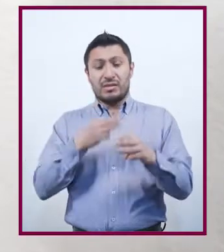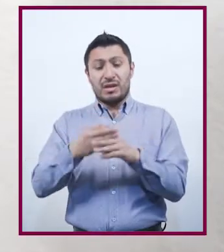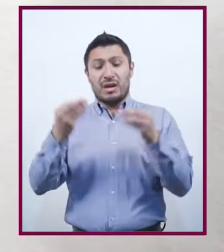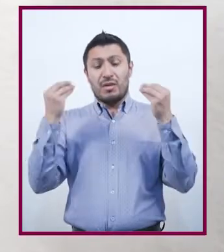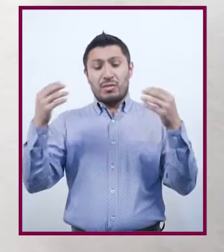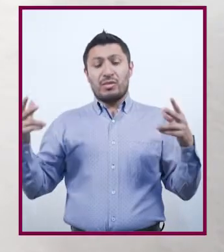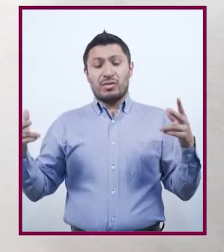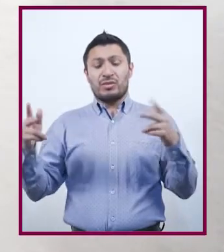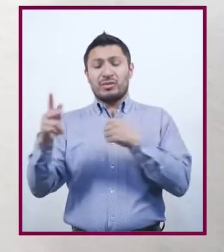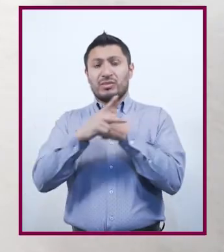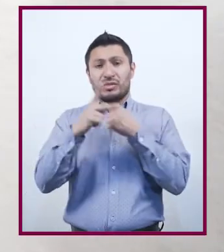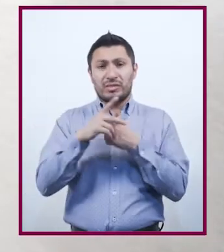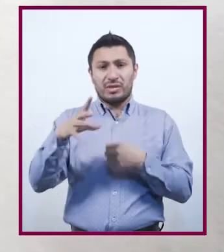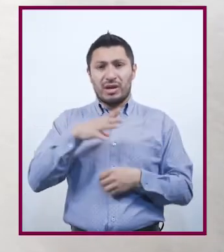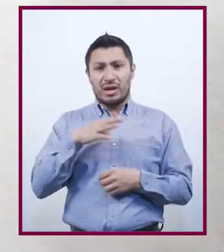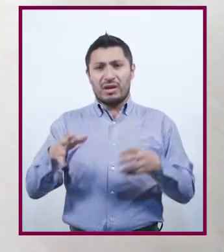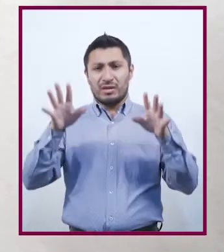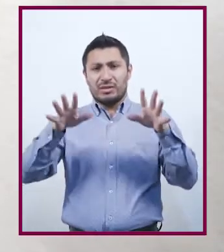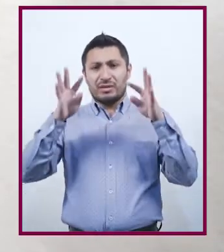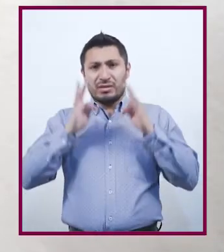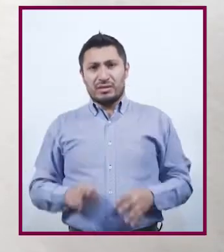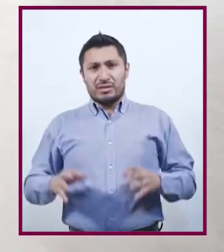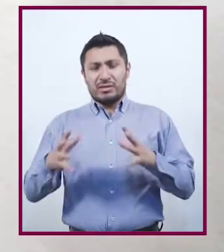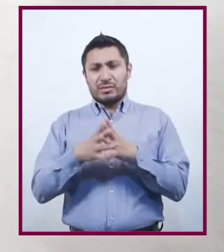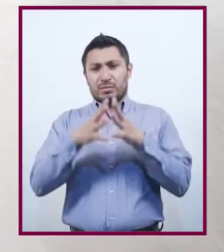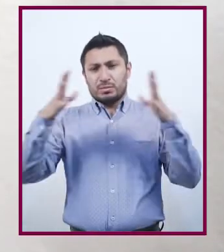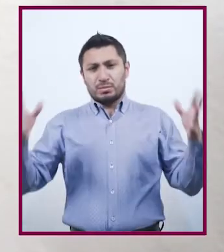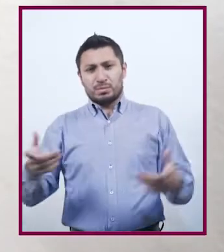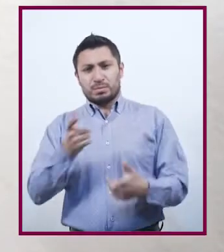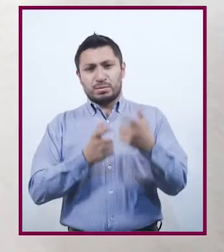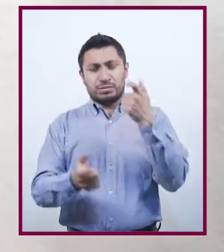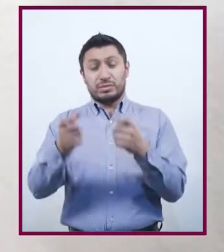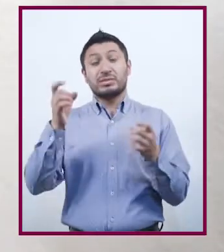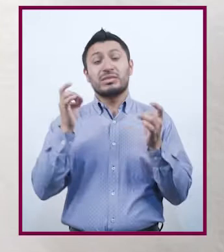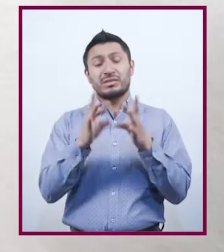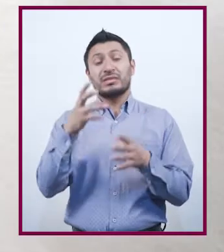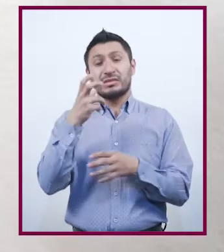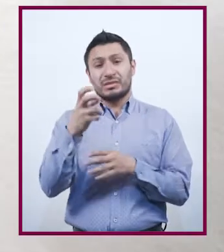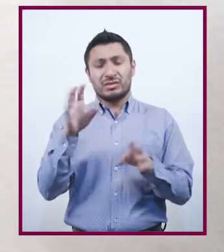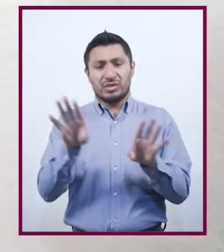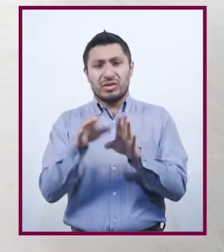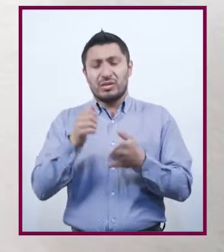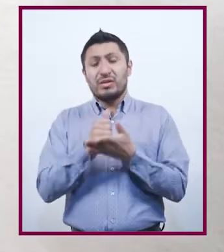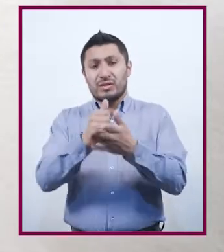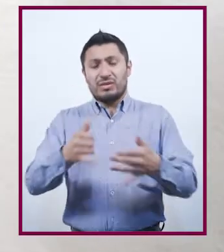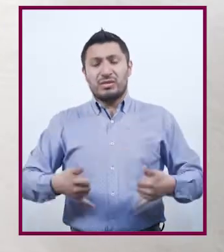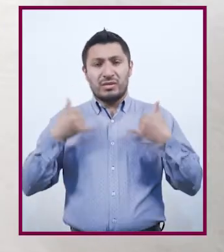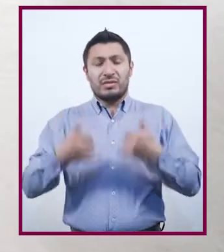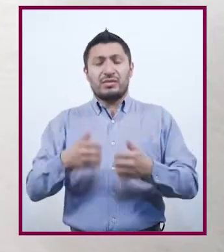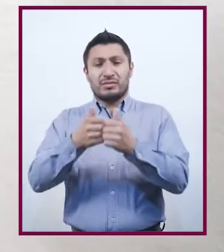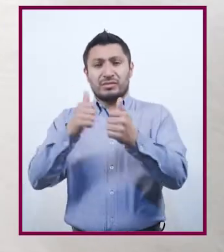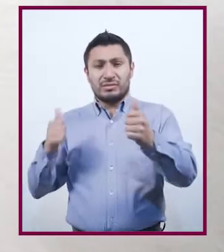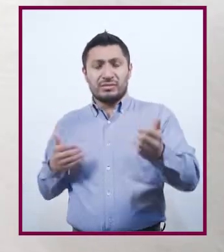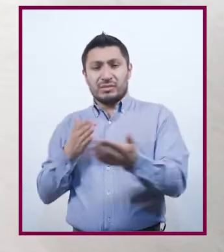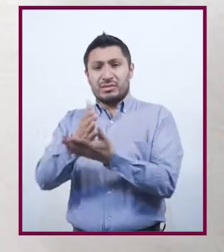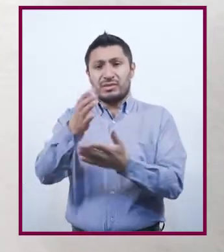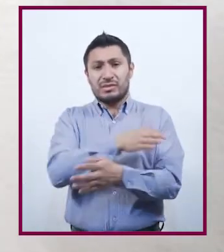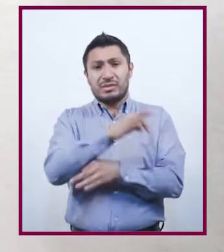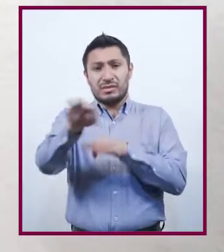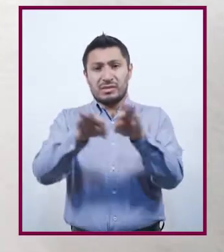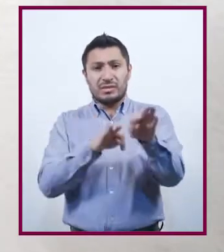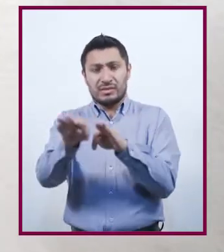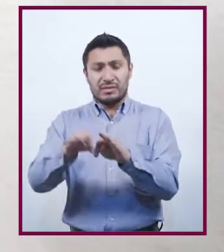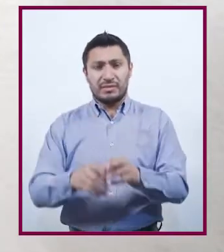en la que se afianzó en todos los sentidos el concepto de juventud, más o menos como lo conocemos actualmente. Después de la Segunda